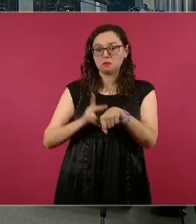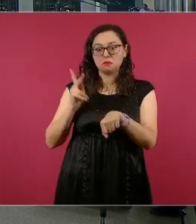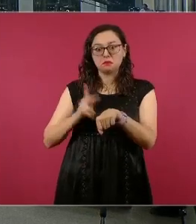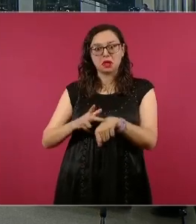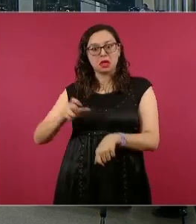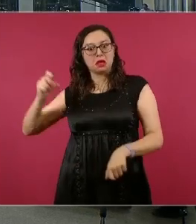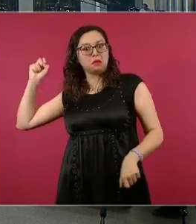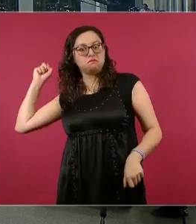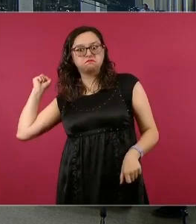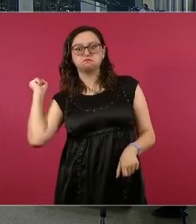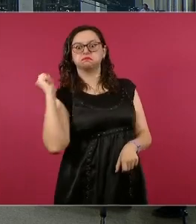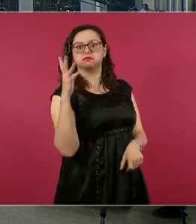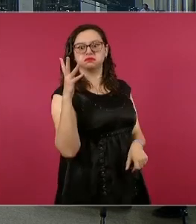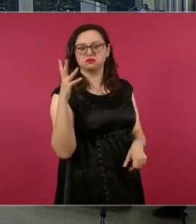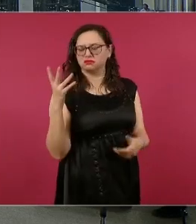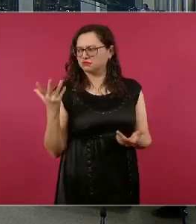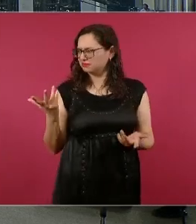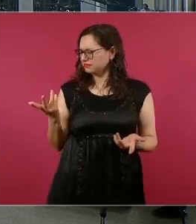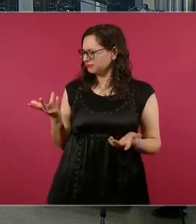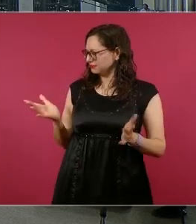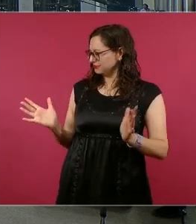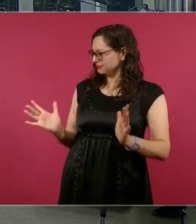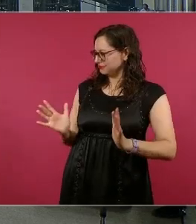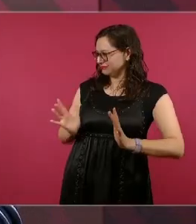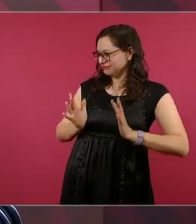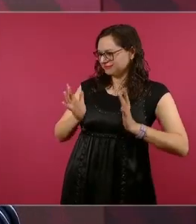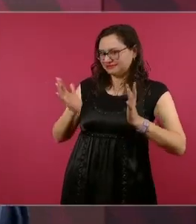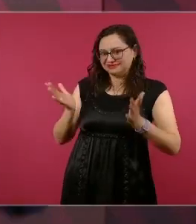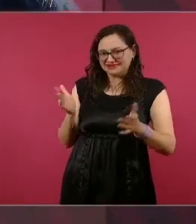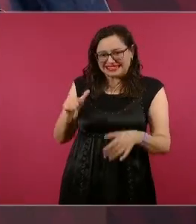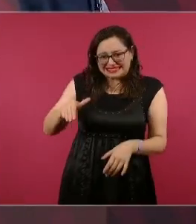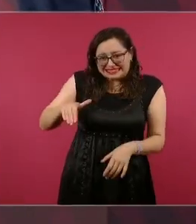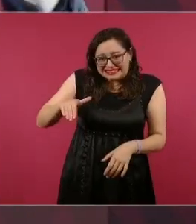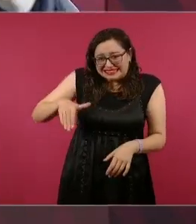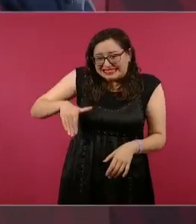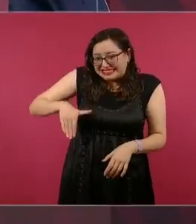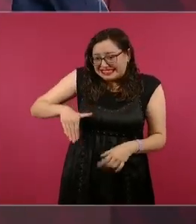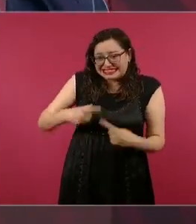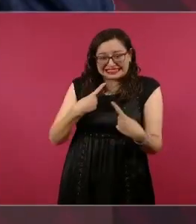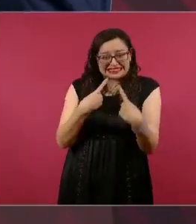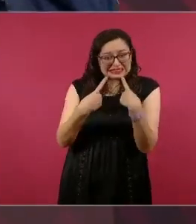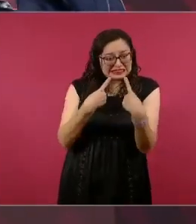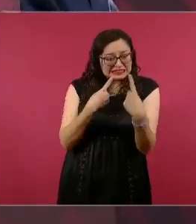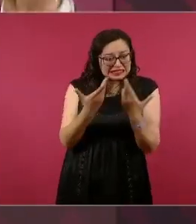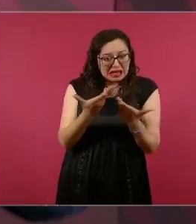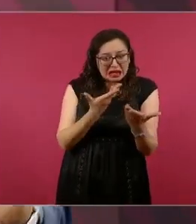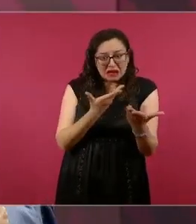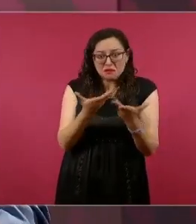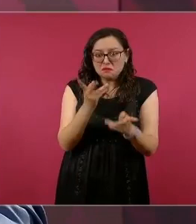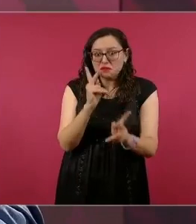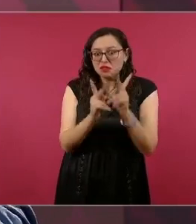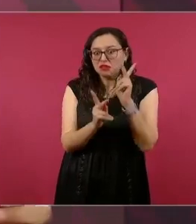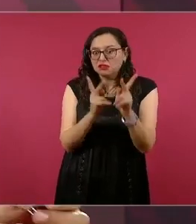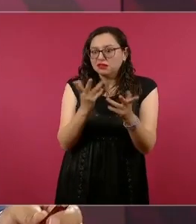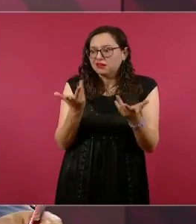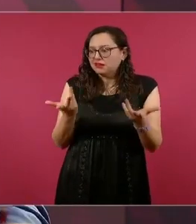hubiésemos dialogado bien, o una circunstancia,